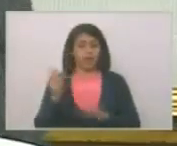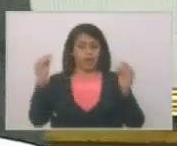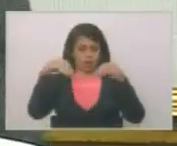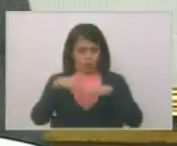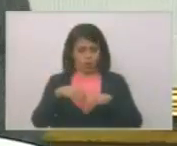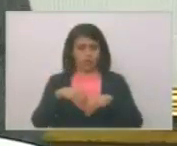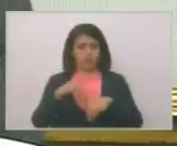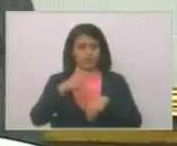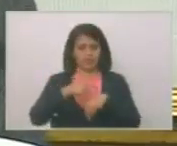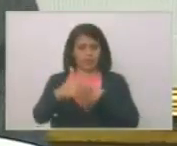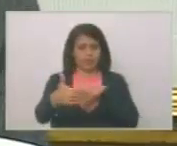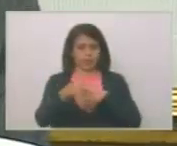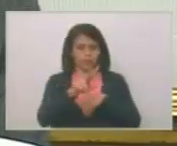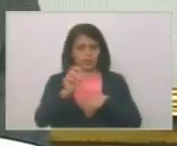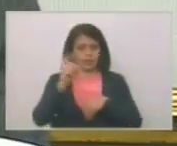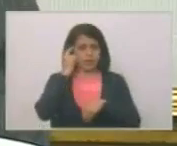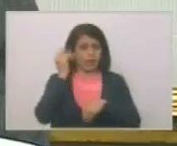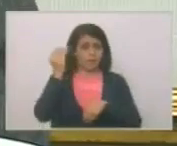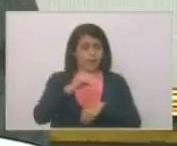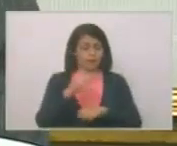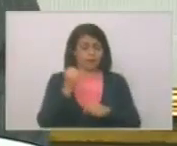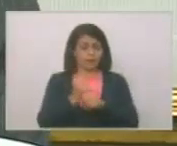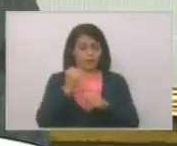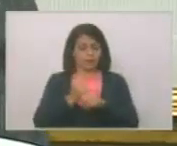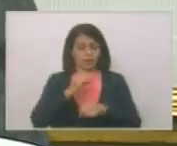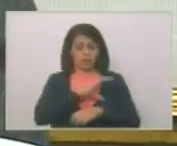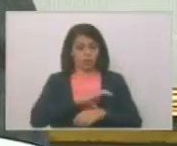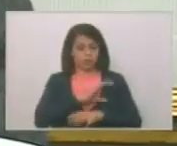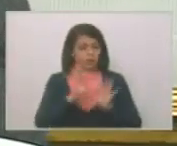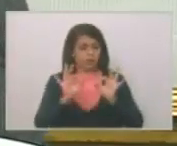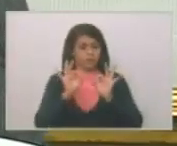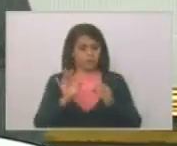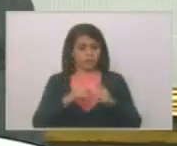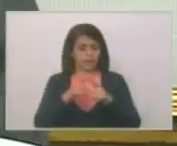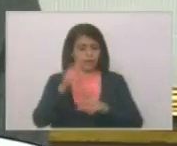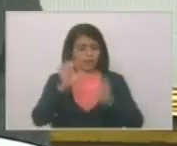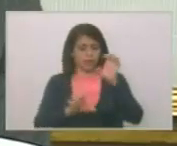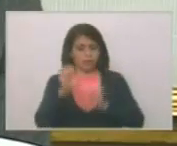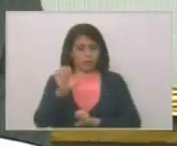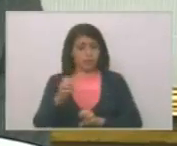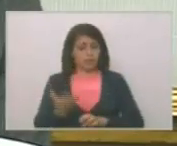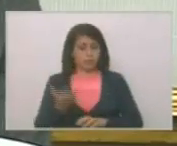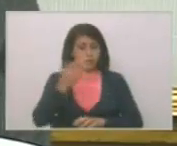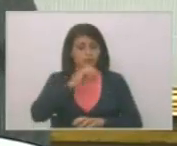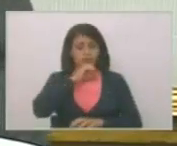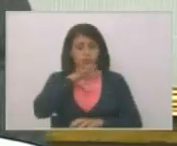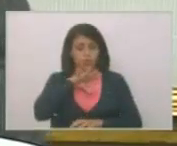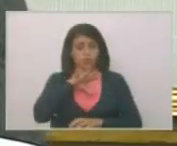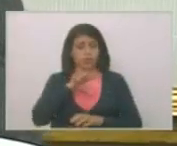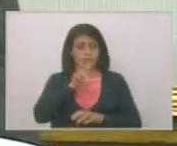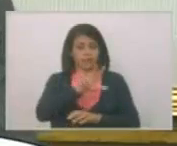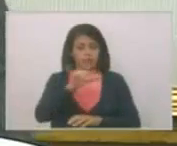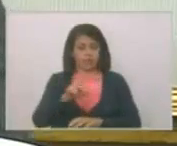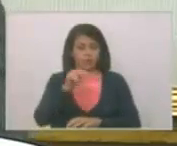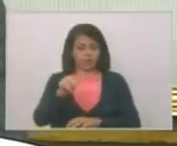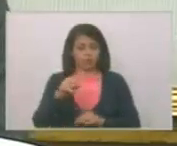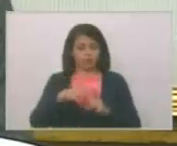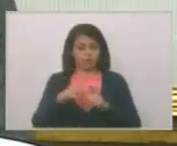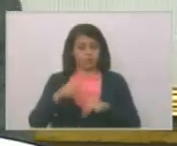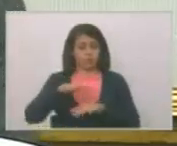acuerdo con extender por 30 días el trabajo de la Comisión Especial que estudia la significación histórica del 3 de junio